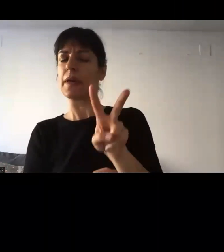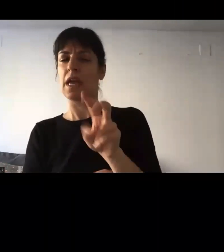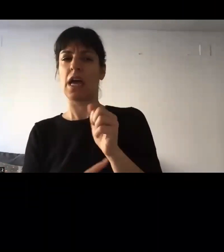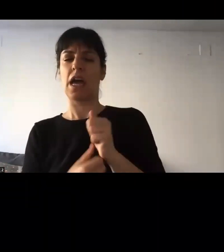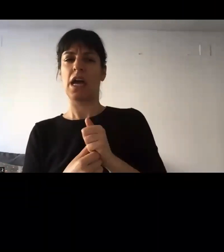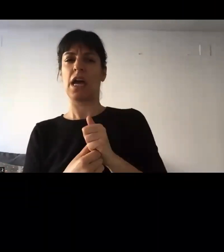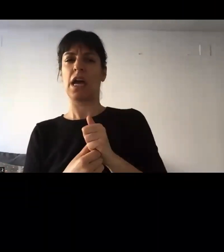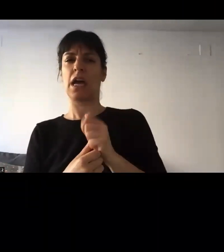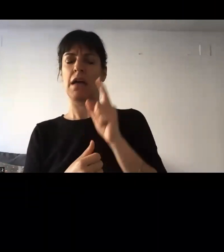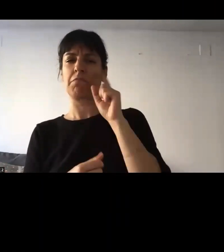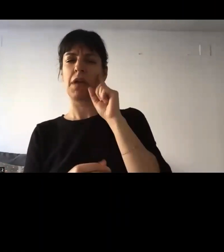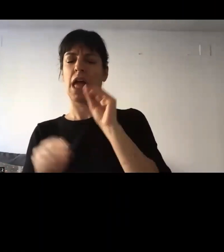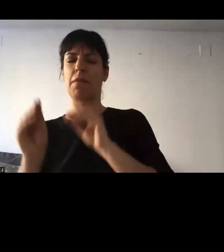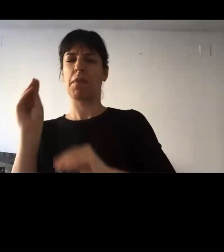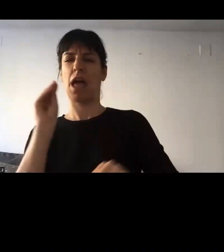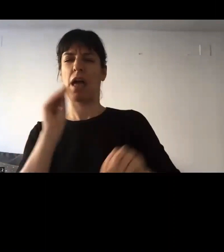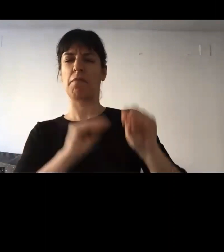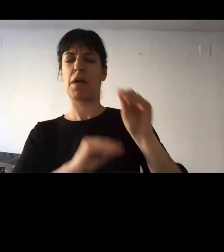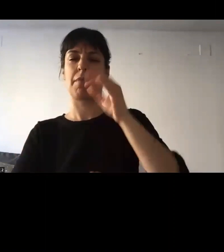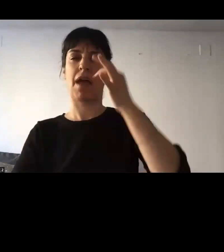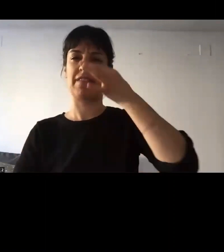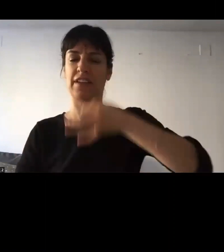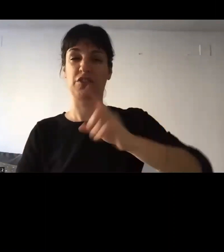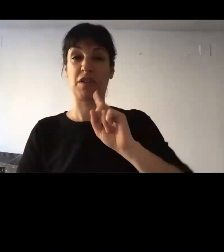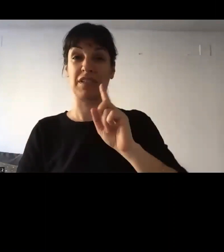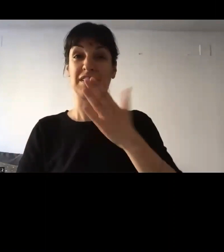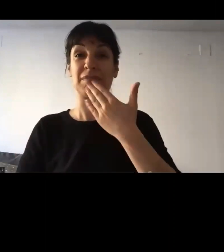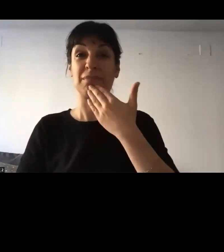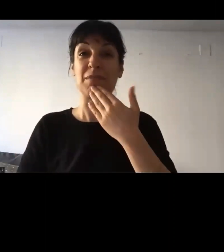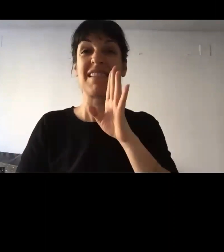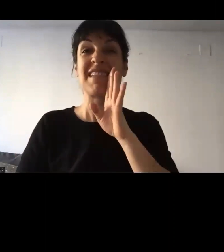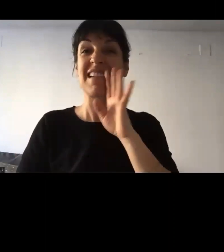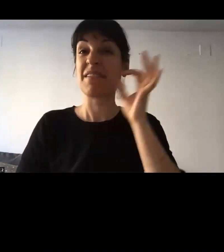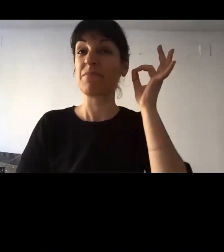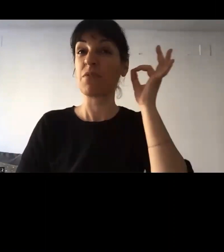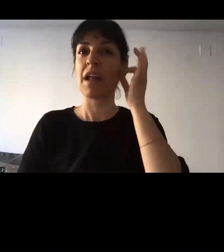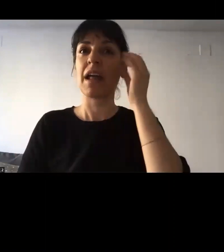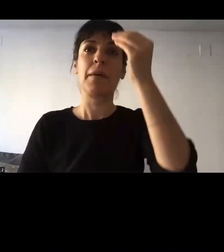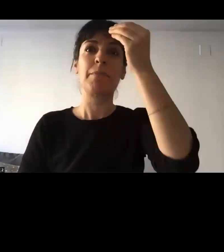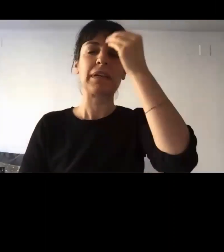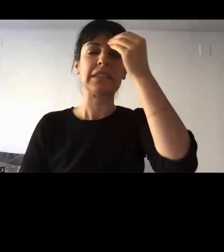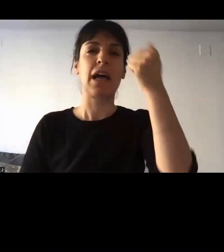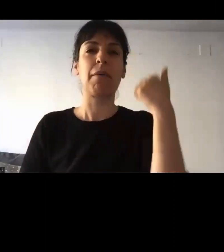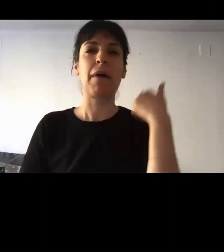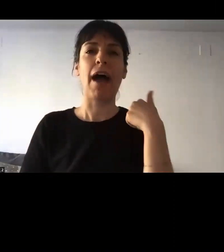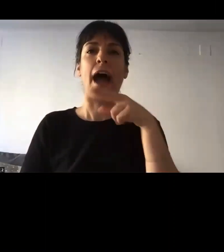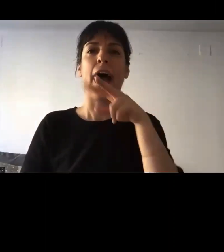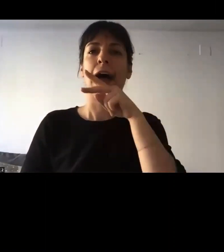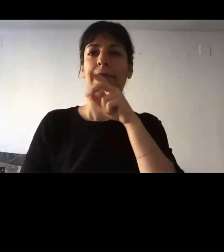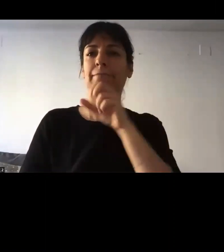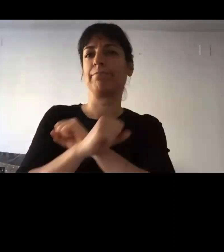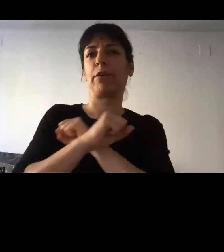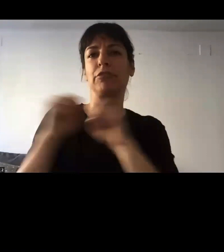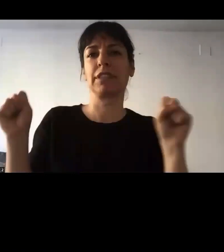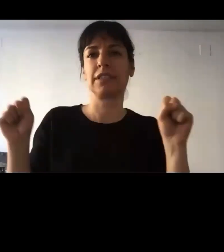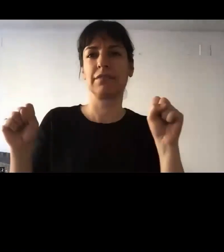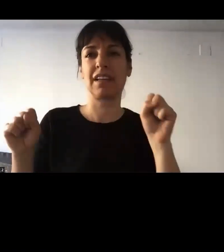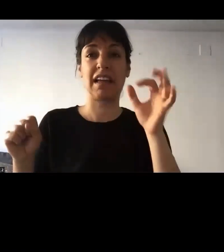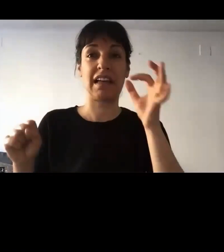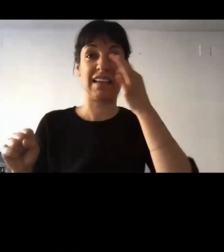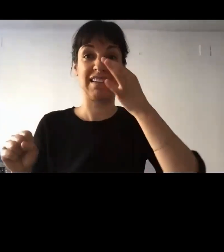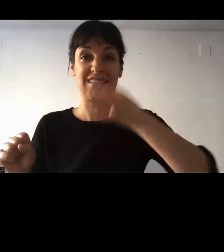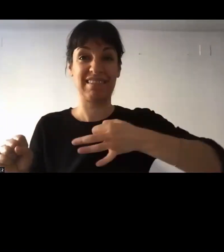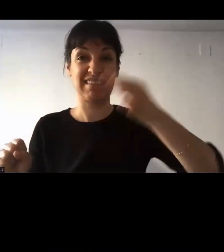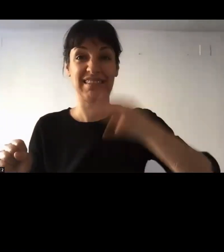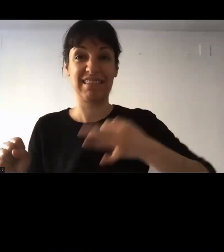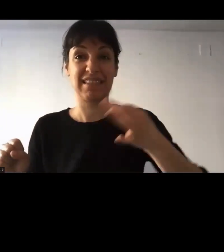son incorrectas y en este caso esa señora pensaba que yo no emitía ninguna palabra cuando la verdad es que